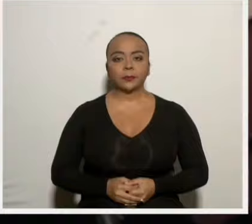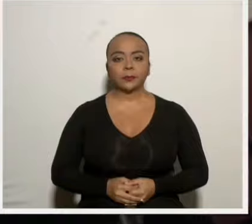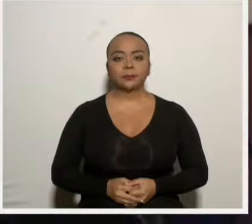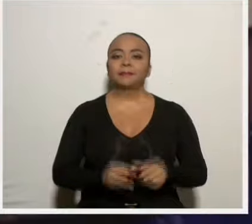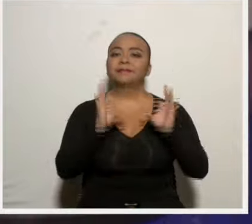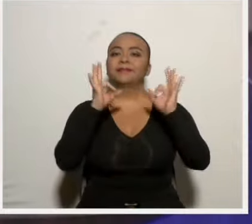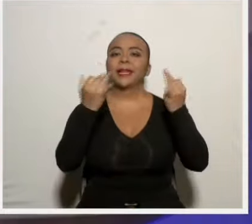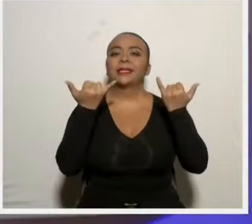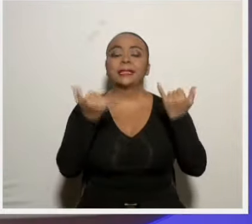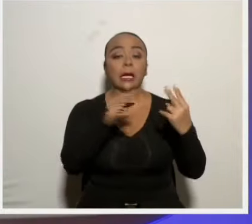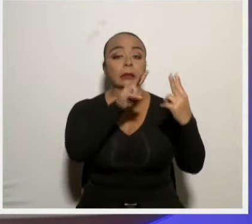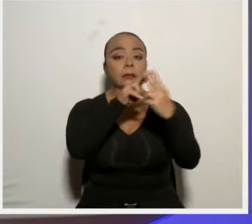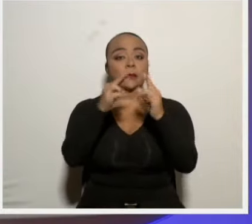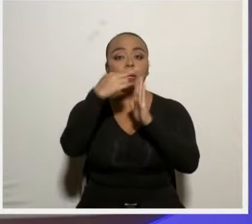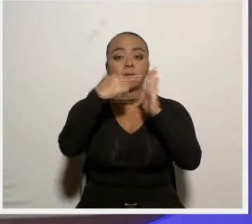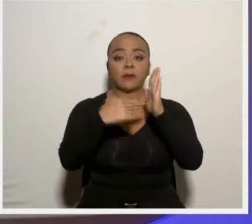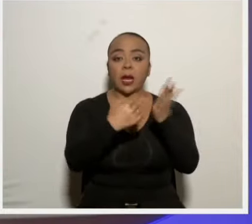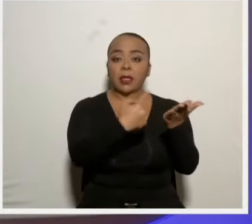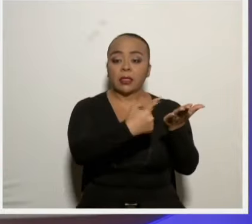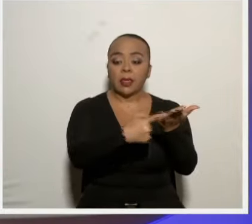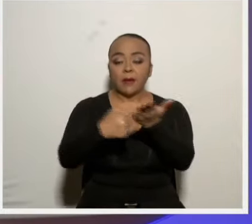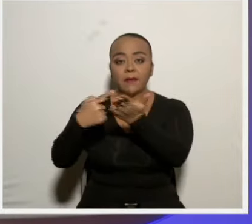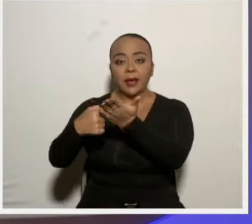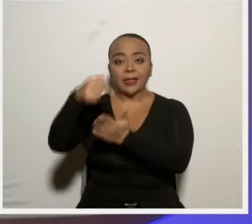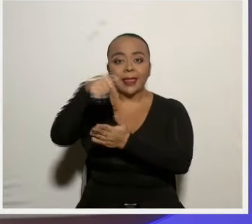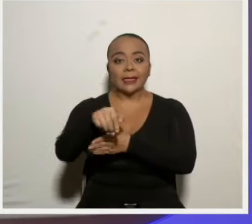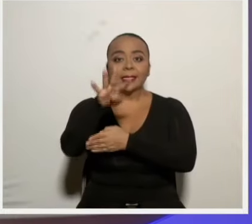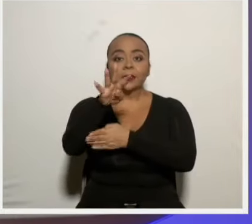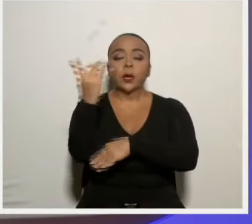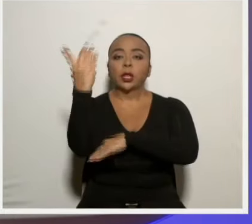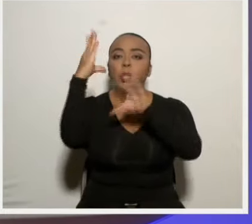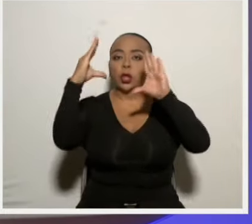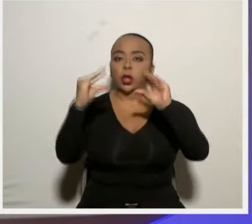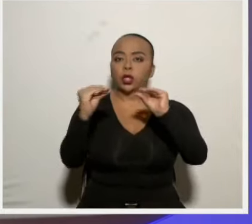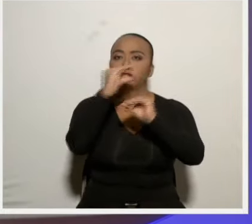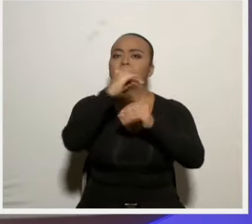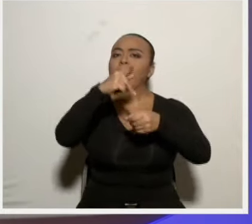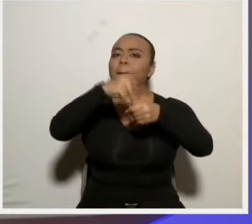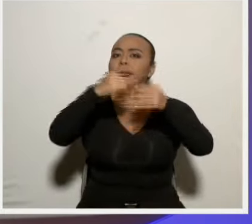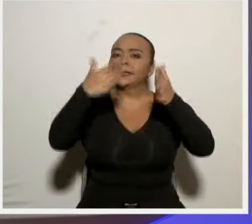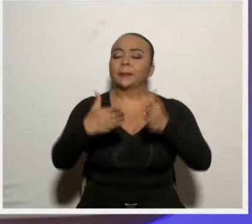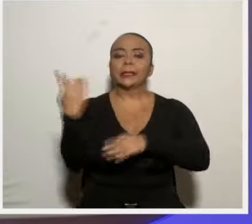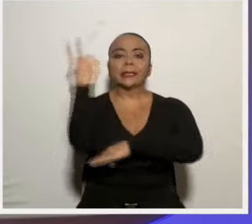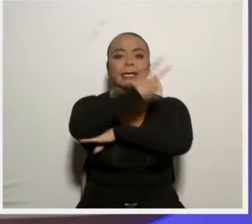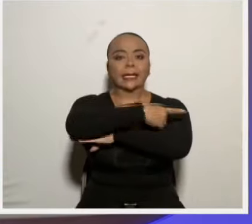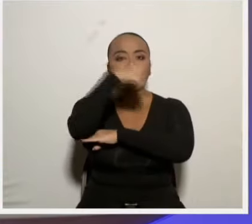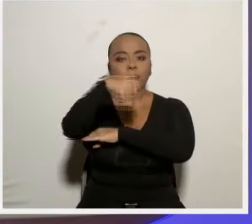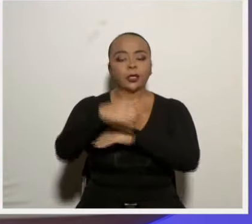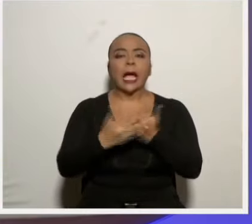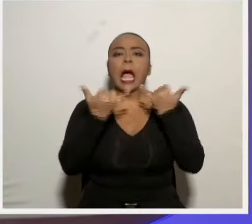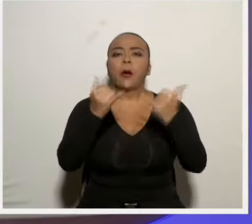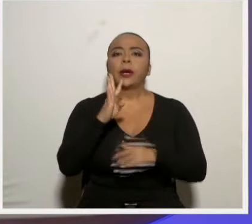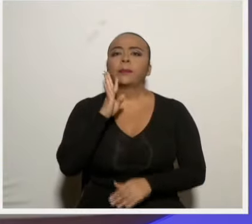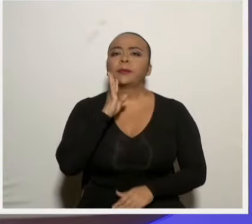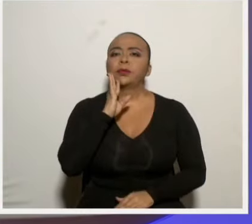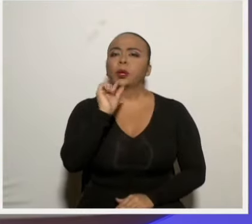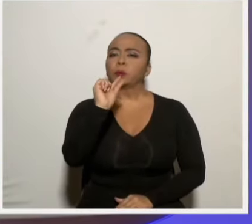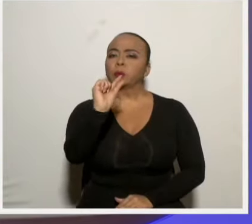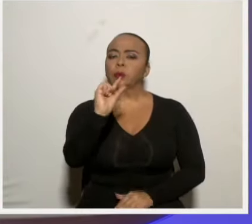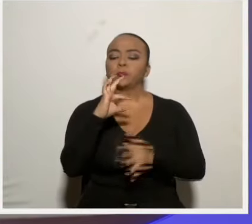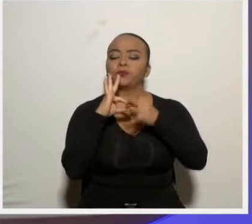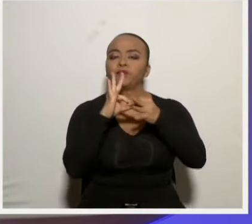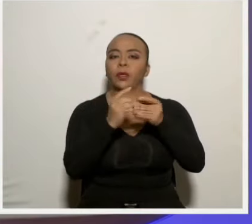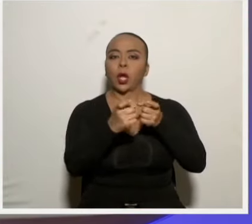Bien, ya conocimos las reglas del debate de estas 4 noches y los participantes del día de hoy. Ahora vamos a hablar un poquito sobre